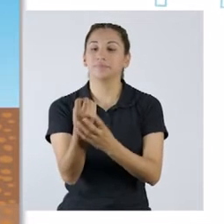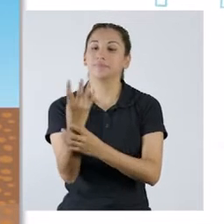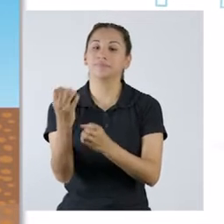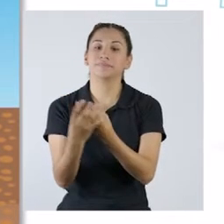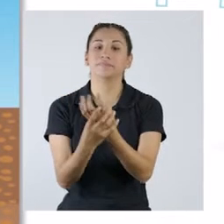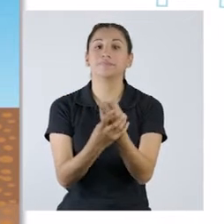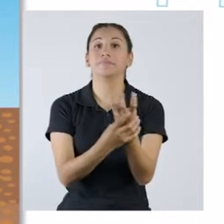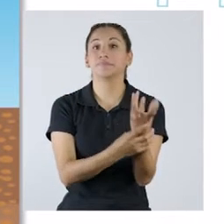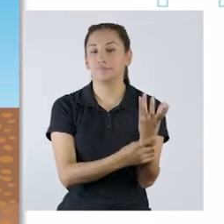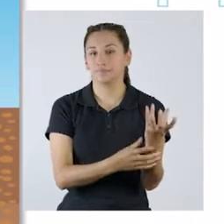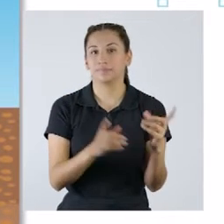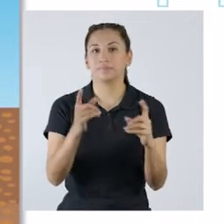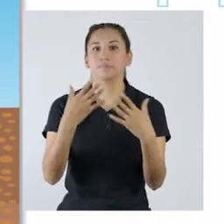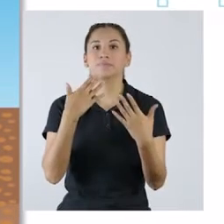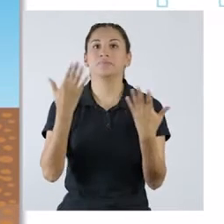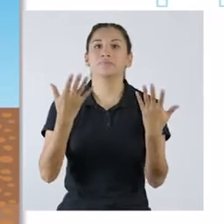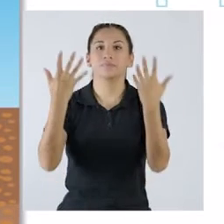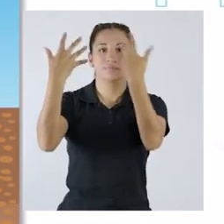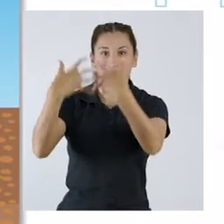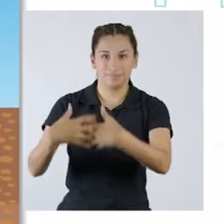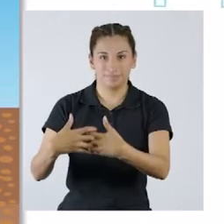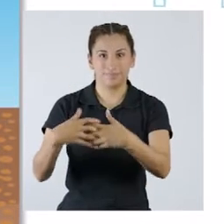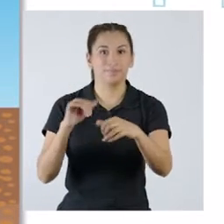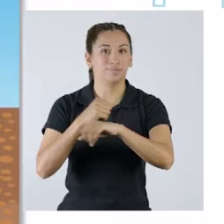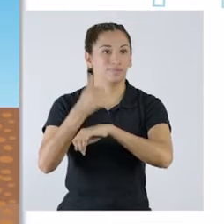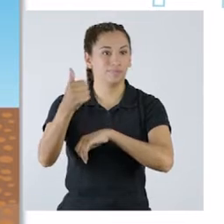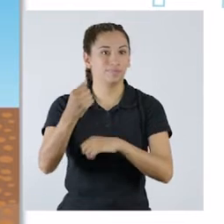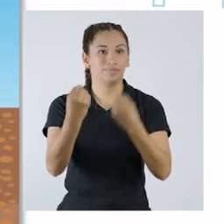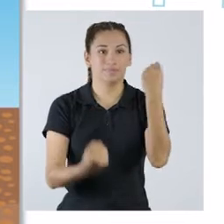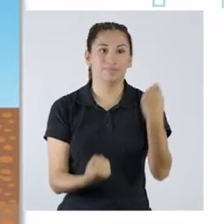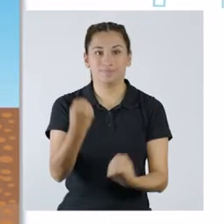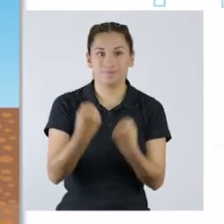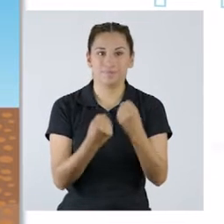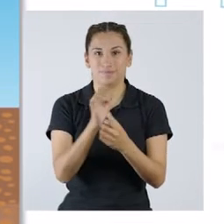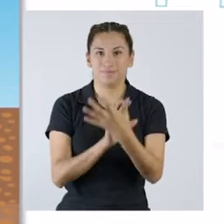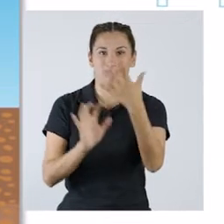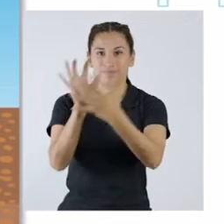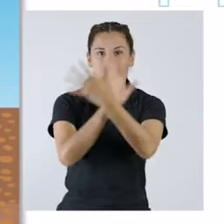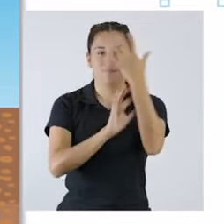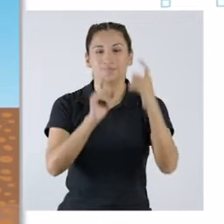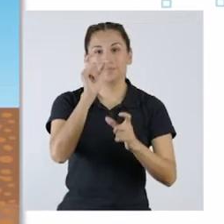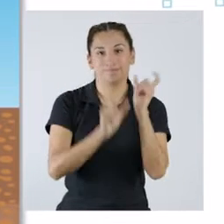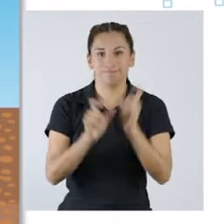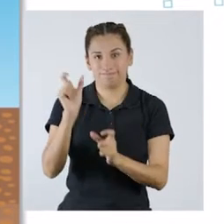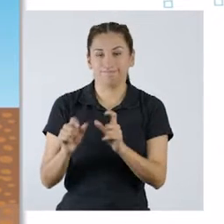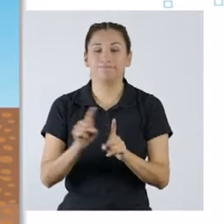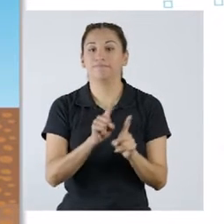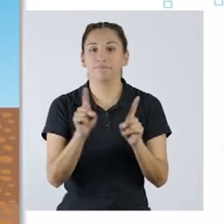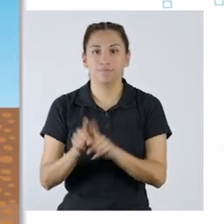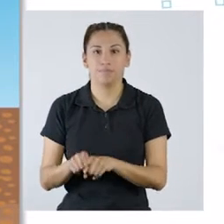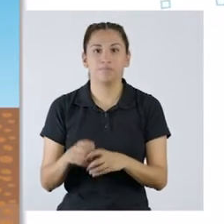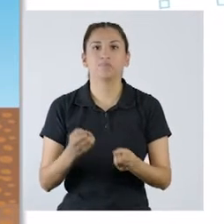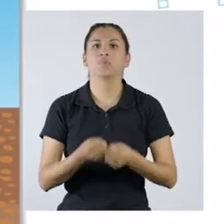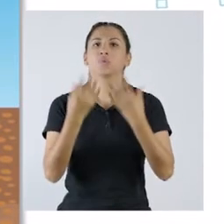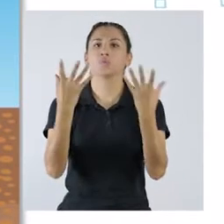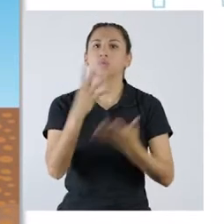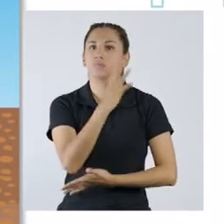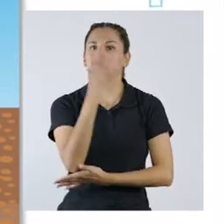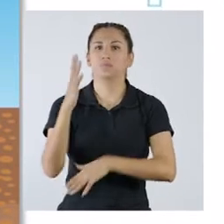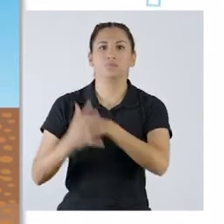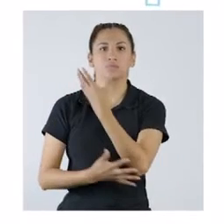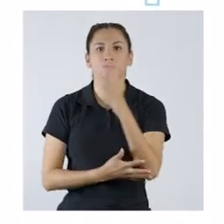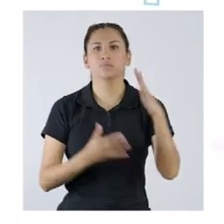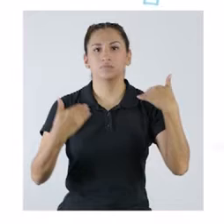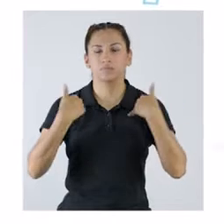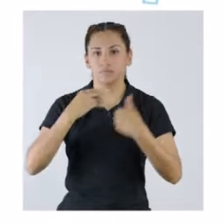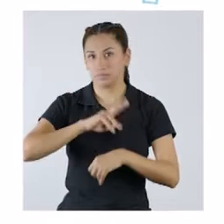carbono emitido por las industrias, los automóviles y los seres vivos. ¿Qué cantidad de bosques tenemos en el